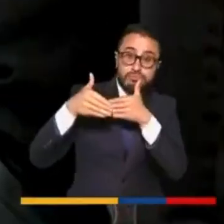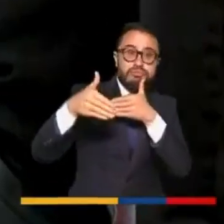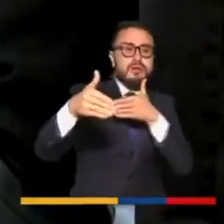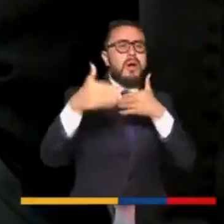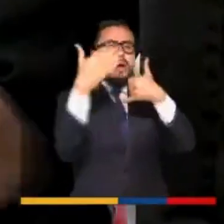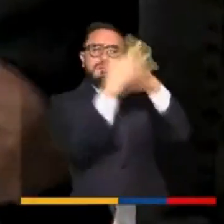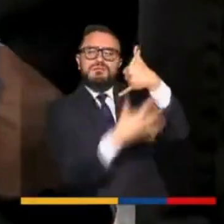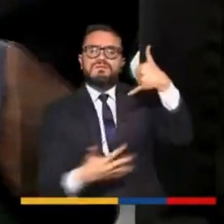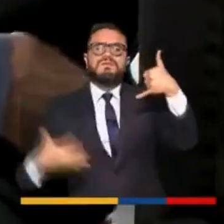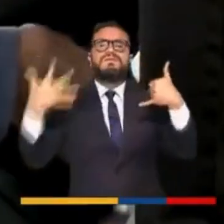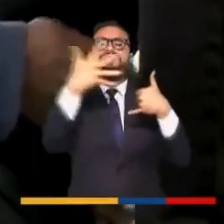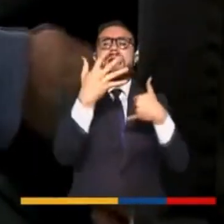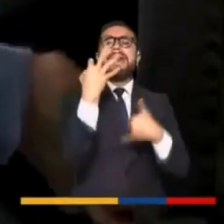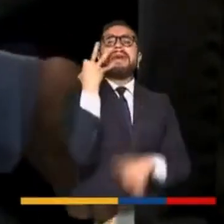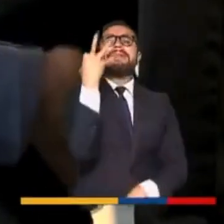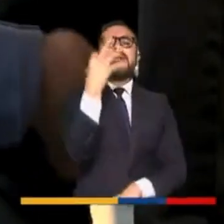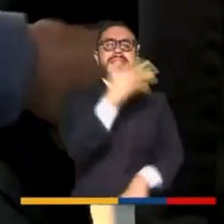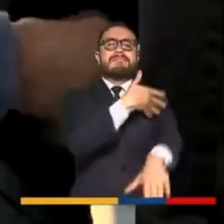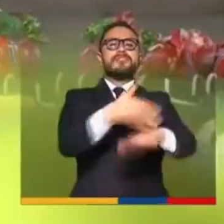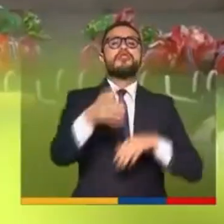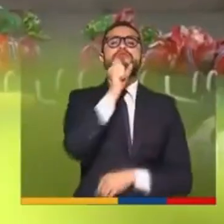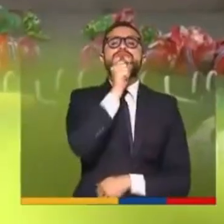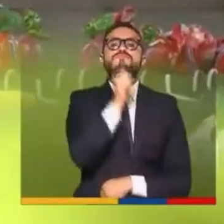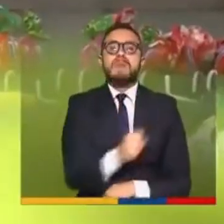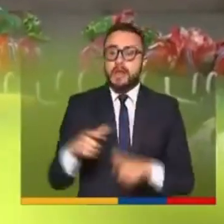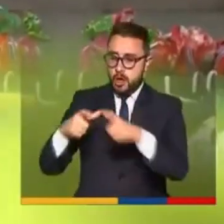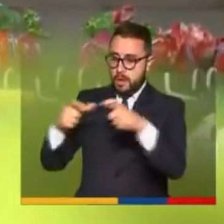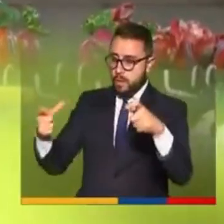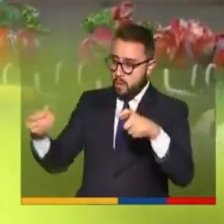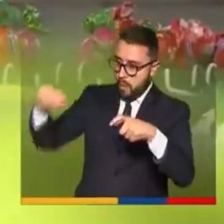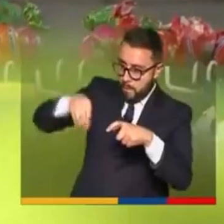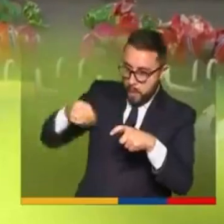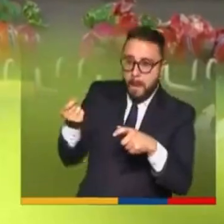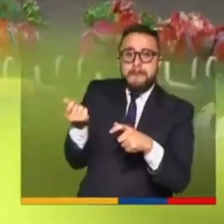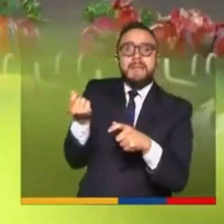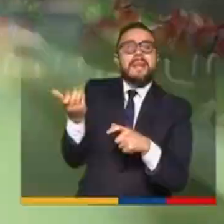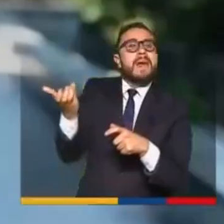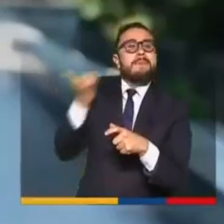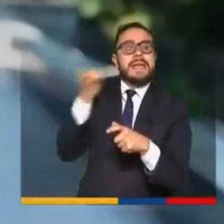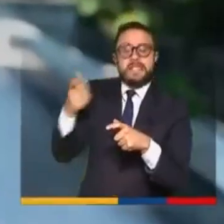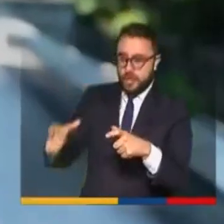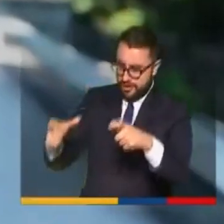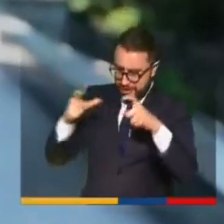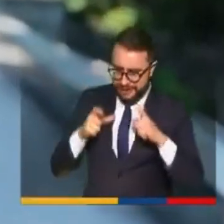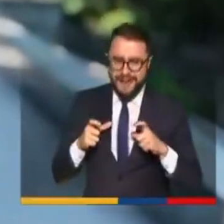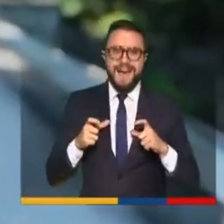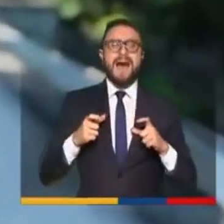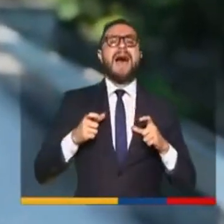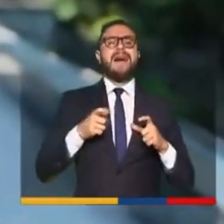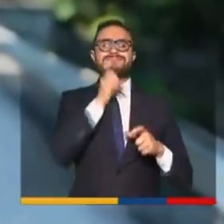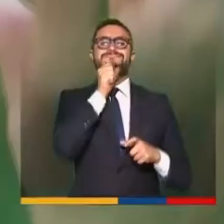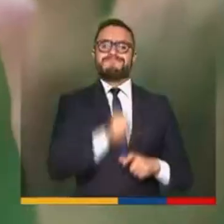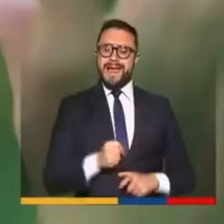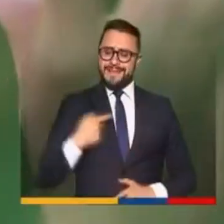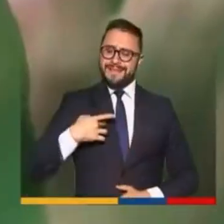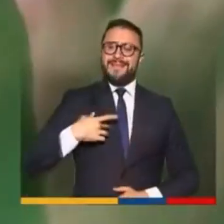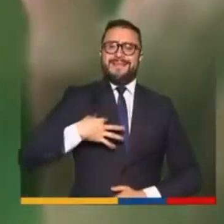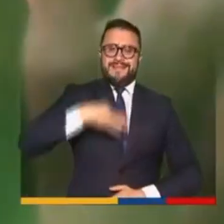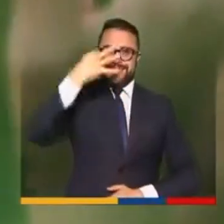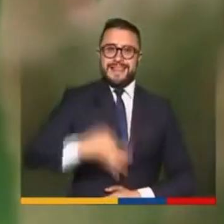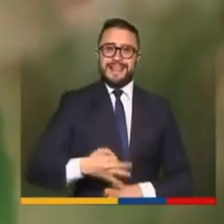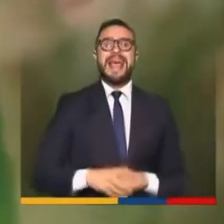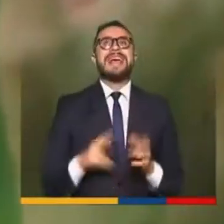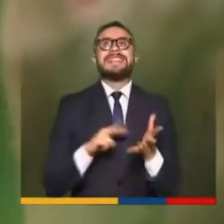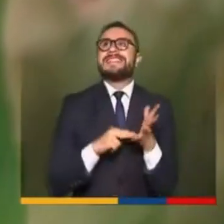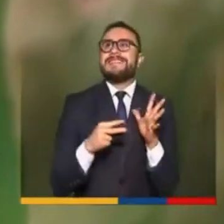de viejos y viejas que lo recibirán y tendrán una vejez digna. Esta es la mayor revolución social